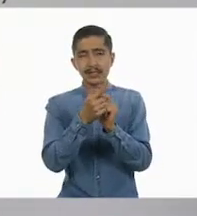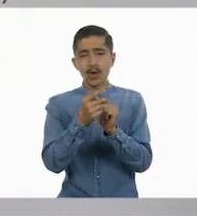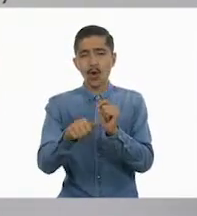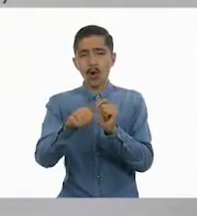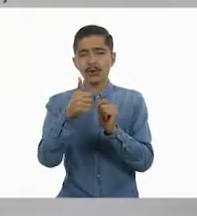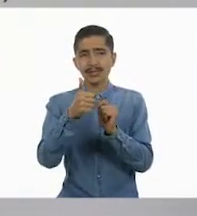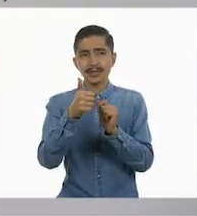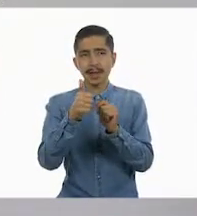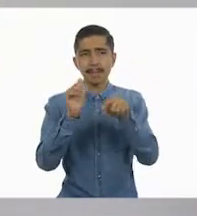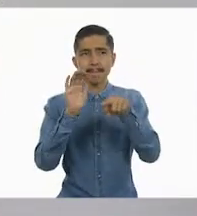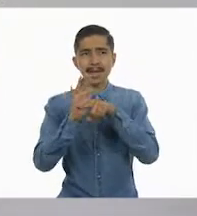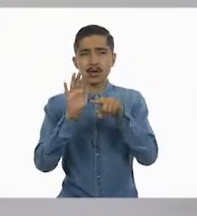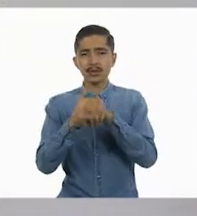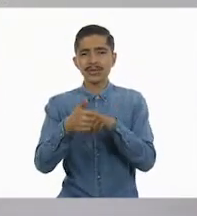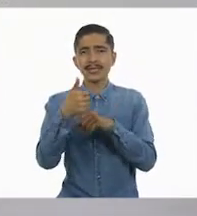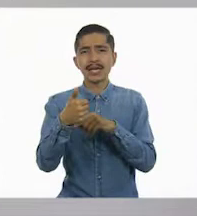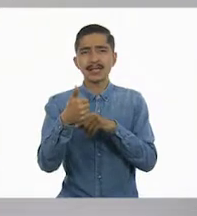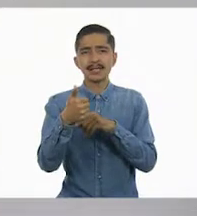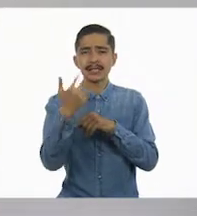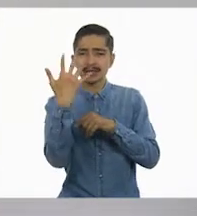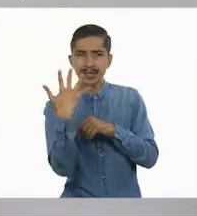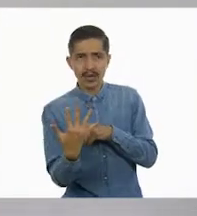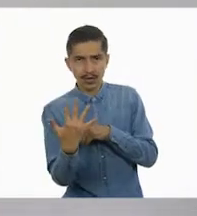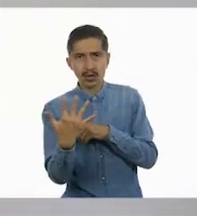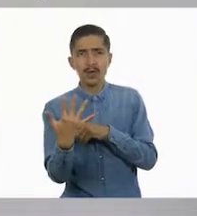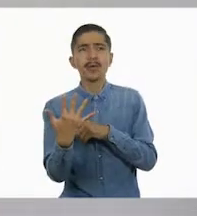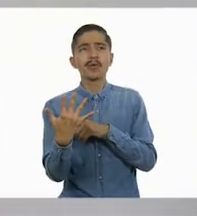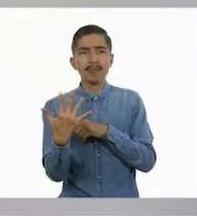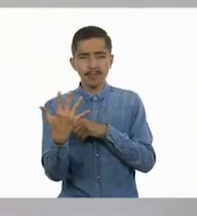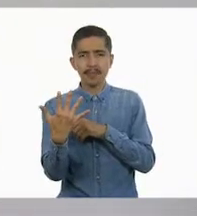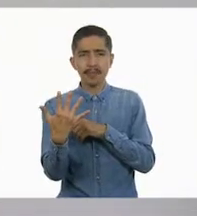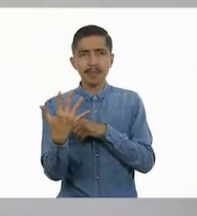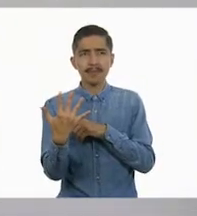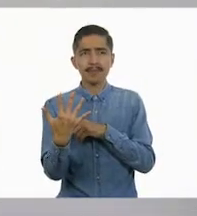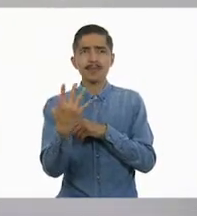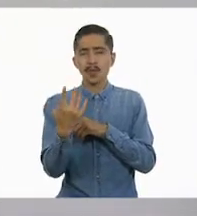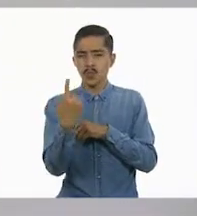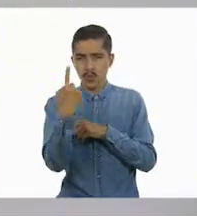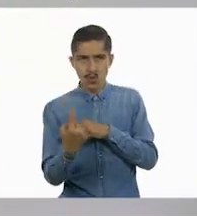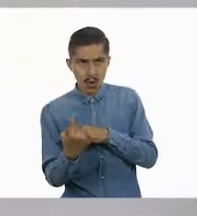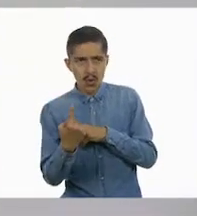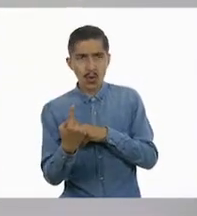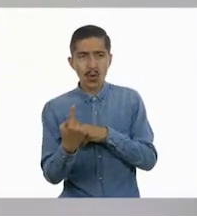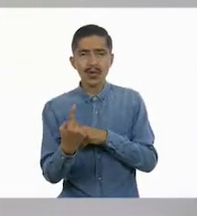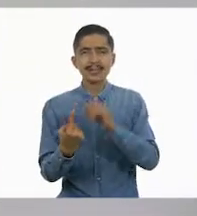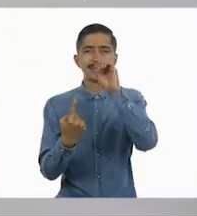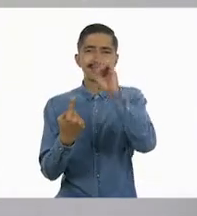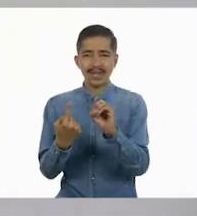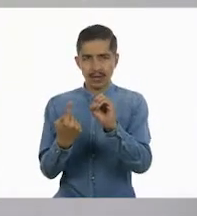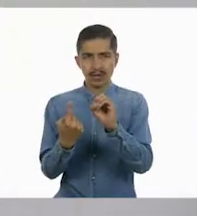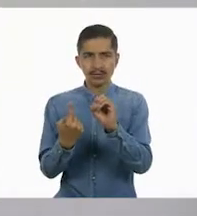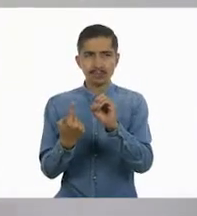11 menos 6, 5, 1 y 0.